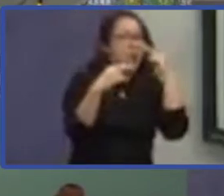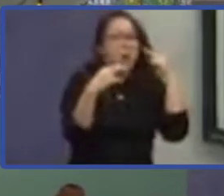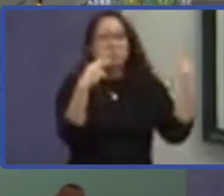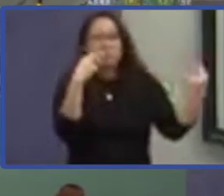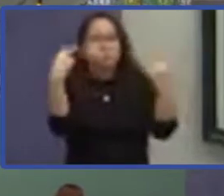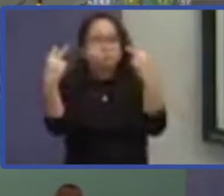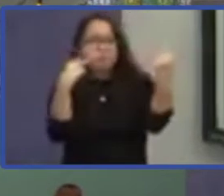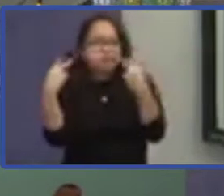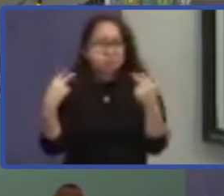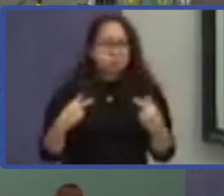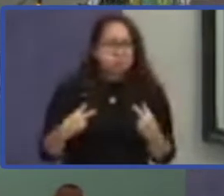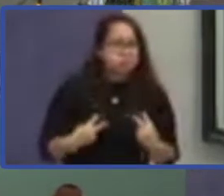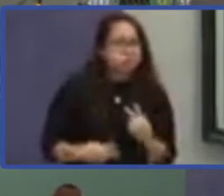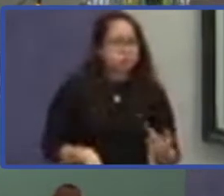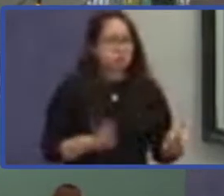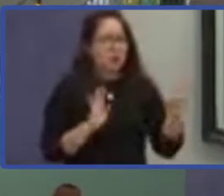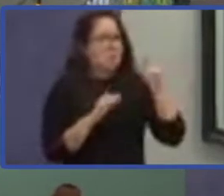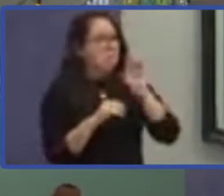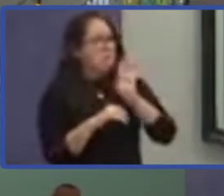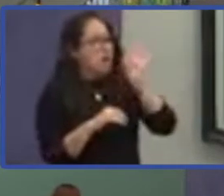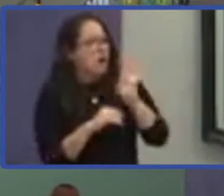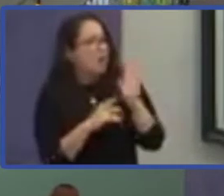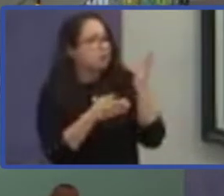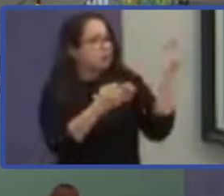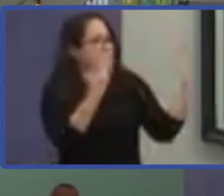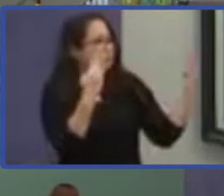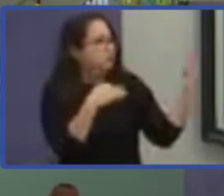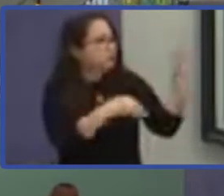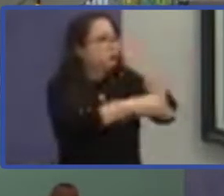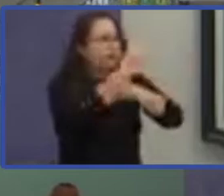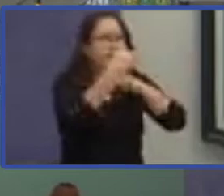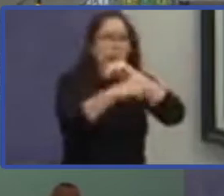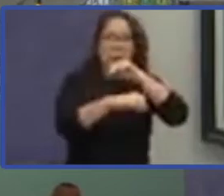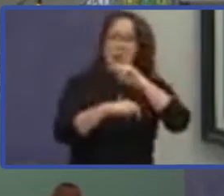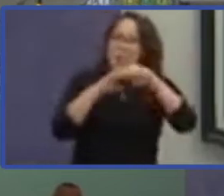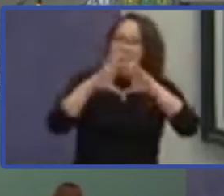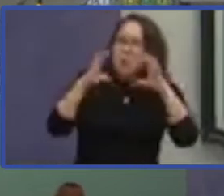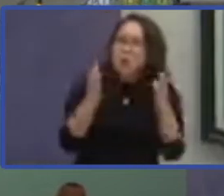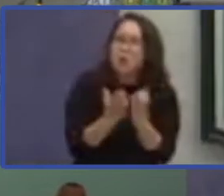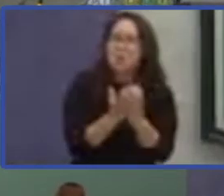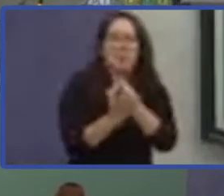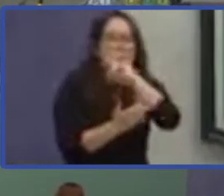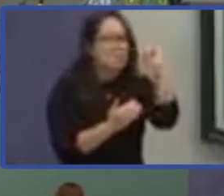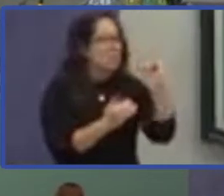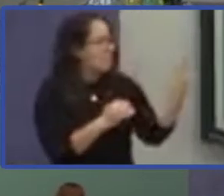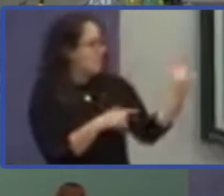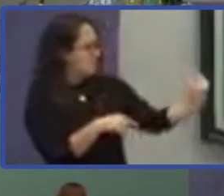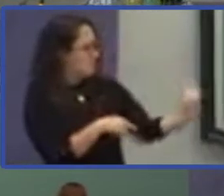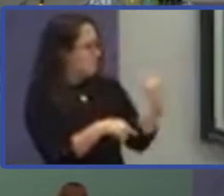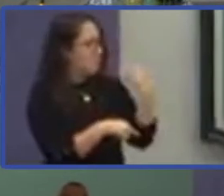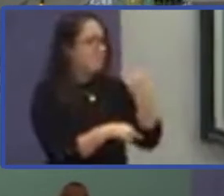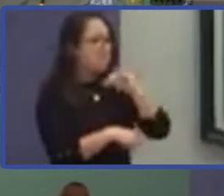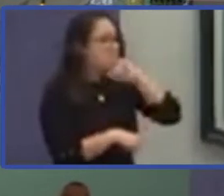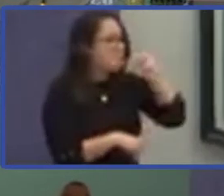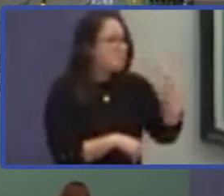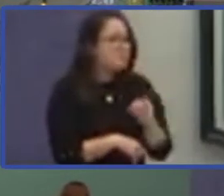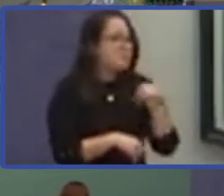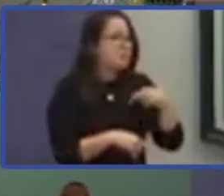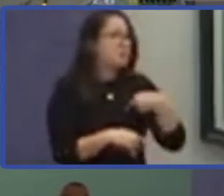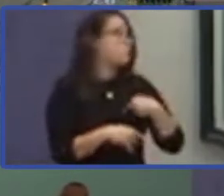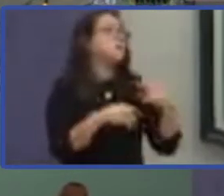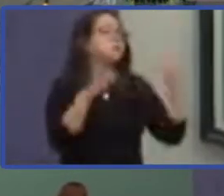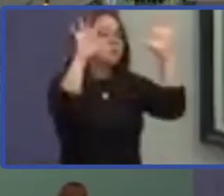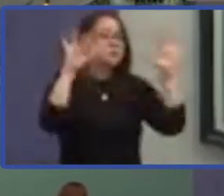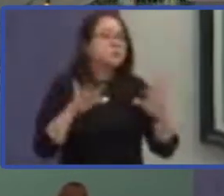vi todos los espejos del planeta y ninguno me reflejó vi racimos nieve tabaco vetas de metal